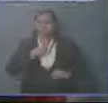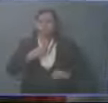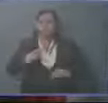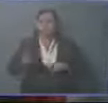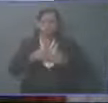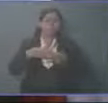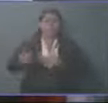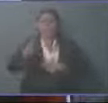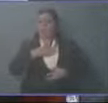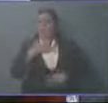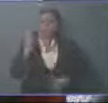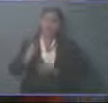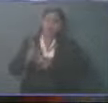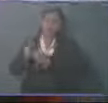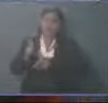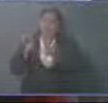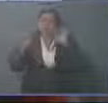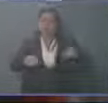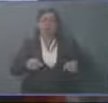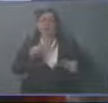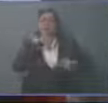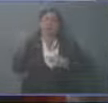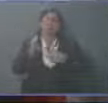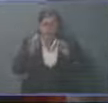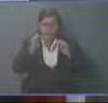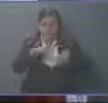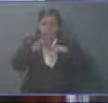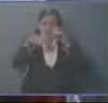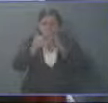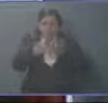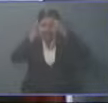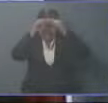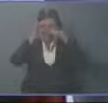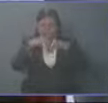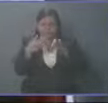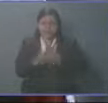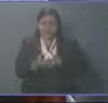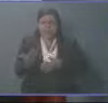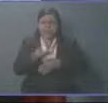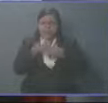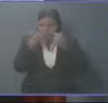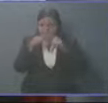de la vida hieran gente, que en nombre de la vida golpeen gente.